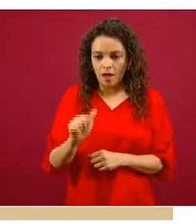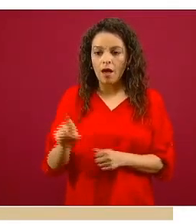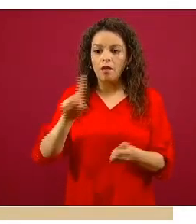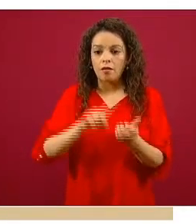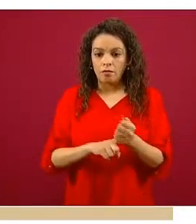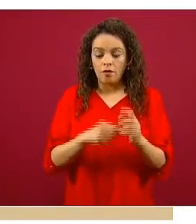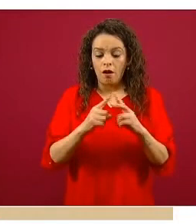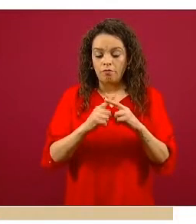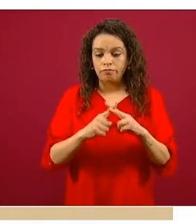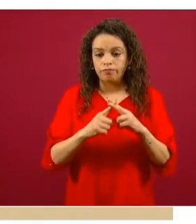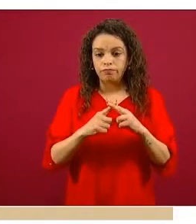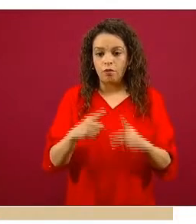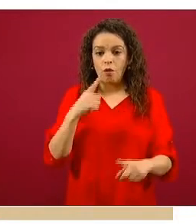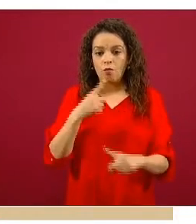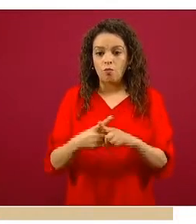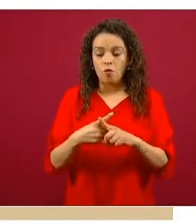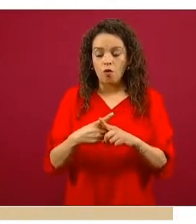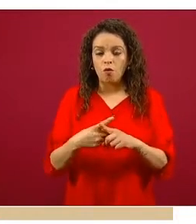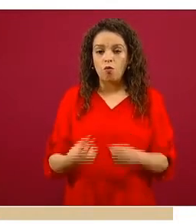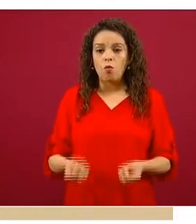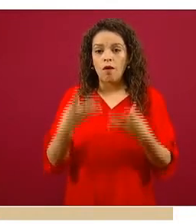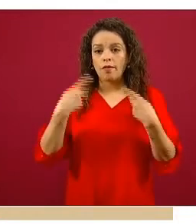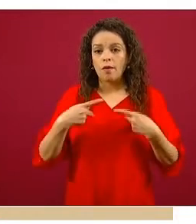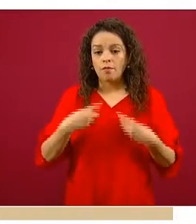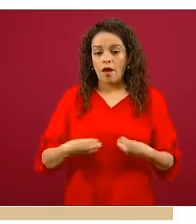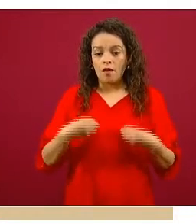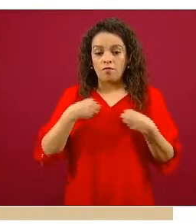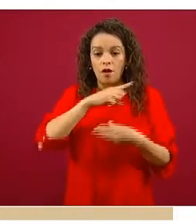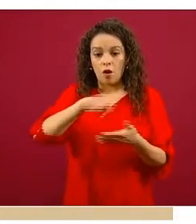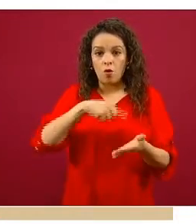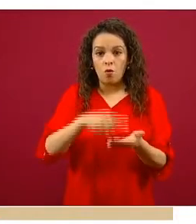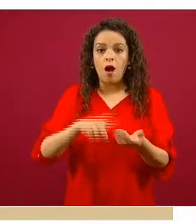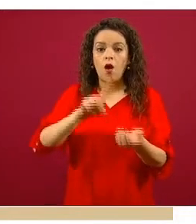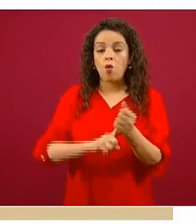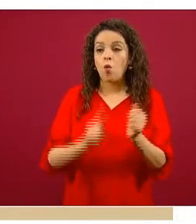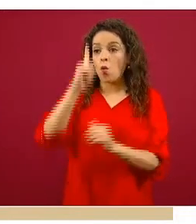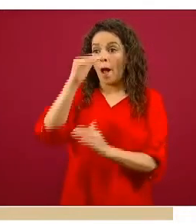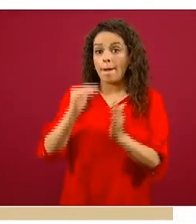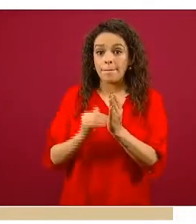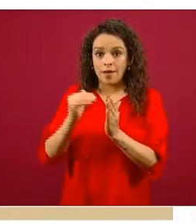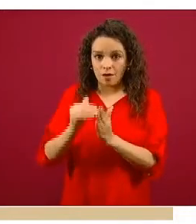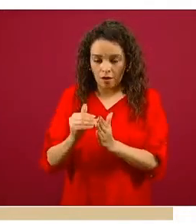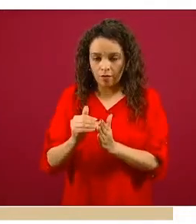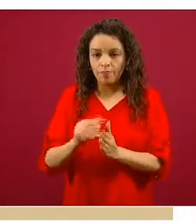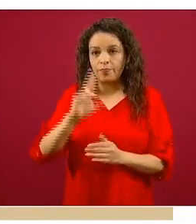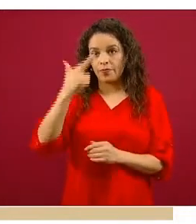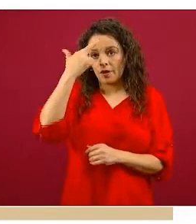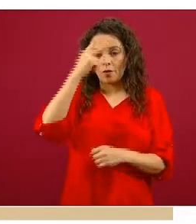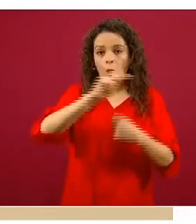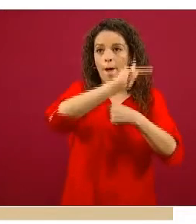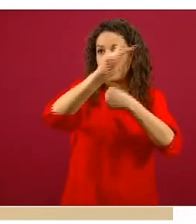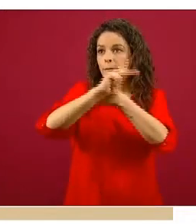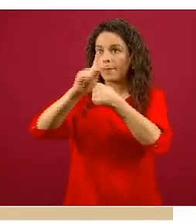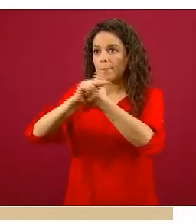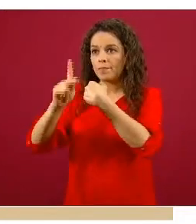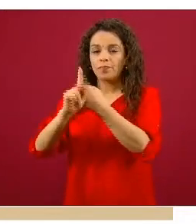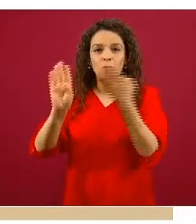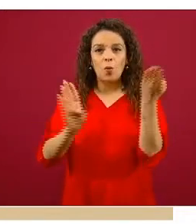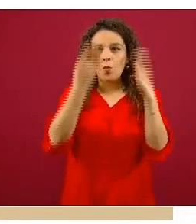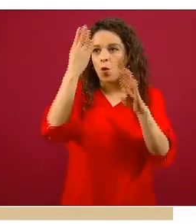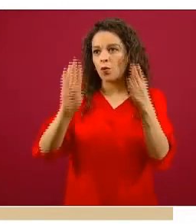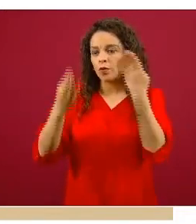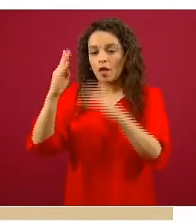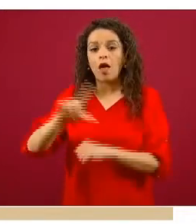tasa por millón de habitantes. Si recuerdan, empezamos con varios países del mundo, luego se presentaron las